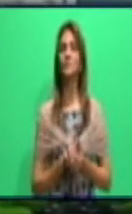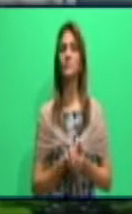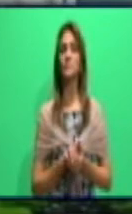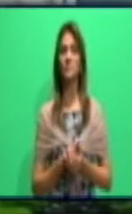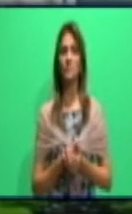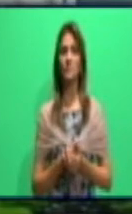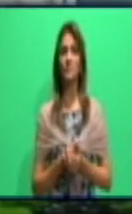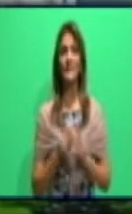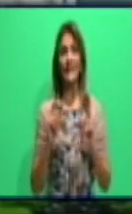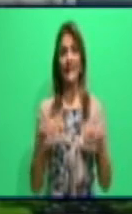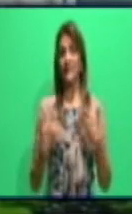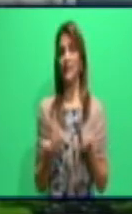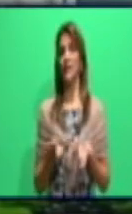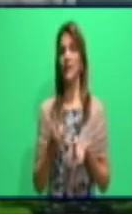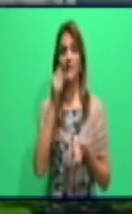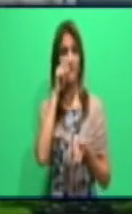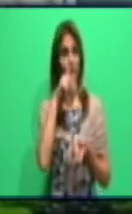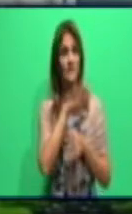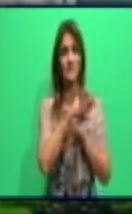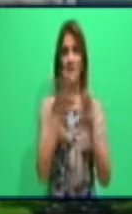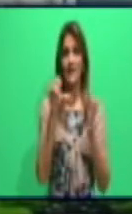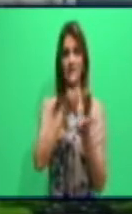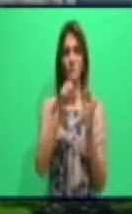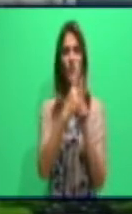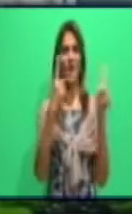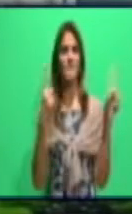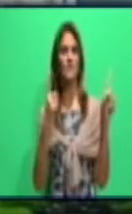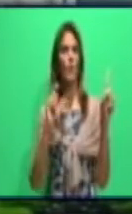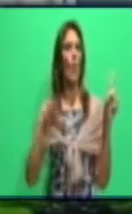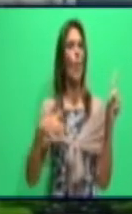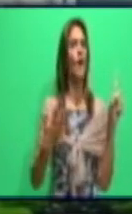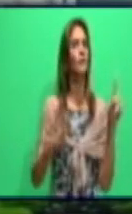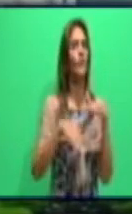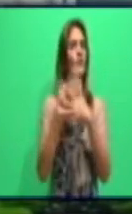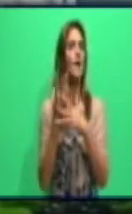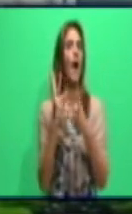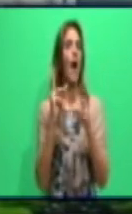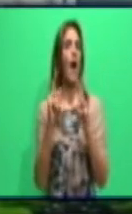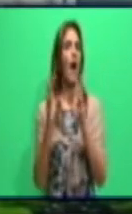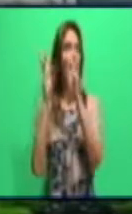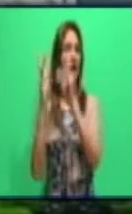aislamiento cuando se incorporan a trabajar. Buscamos información antes de iniciar el